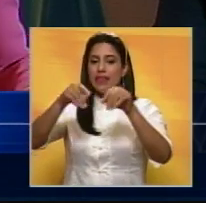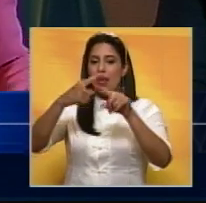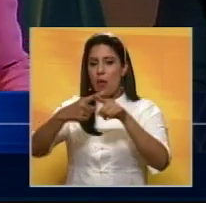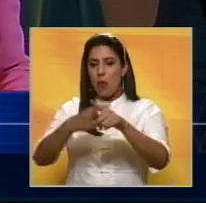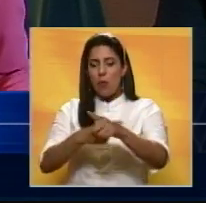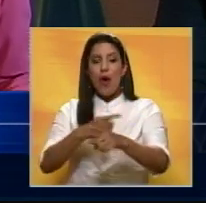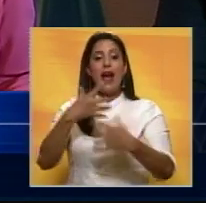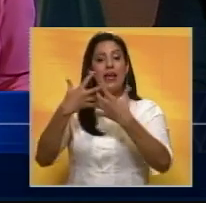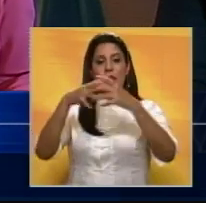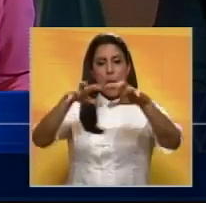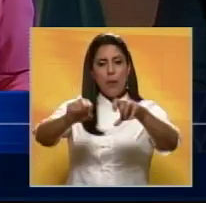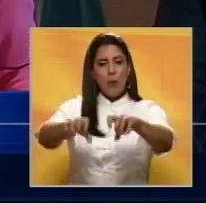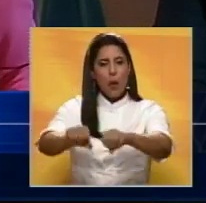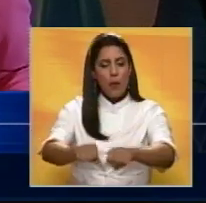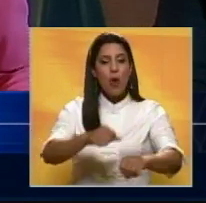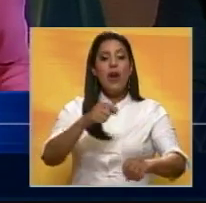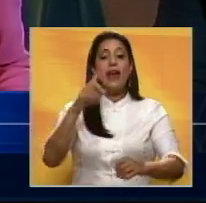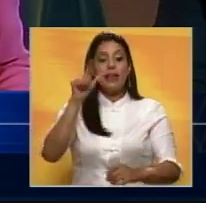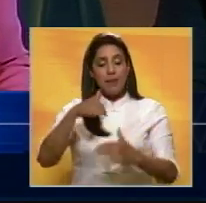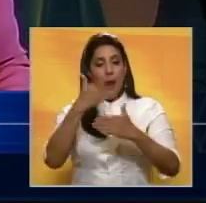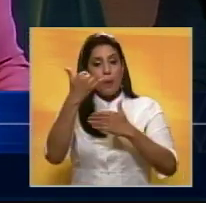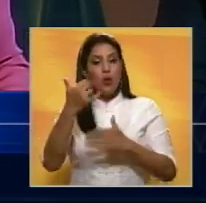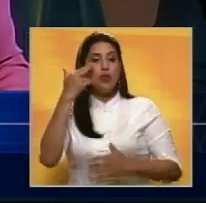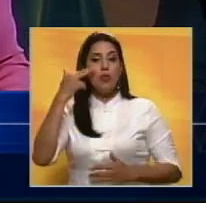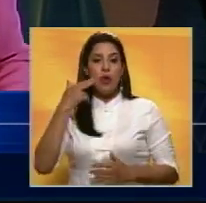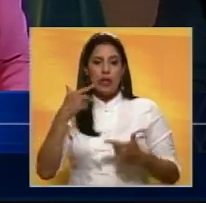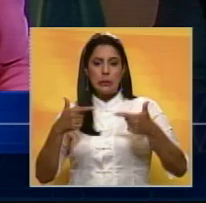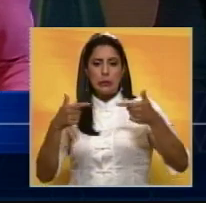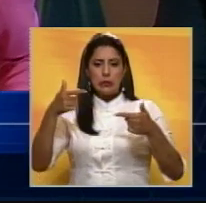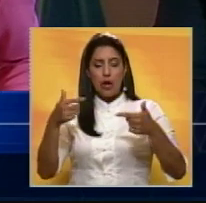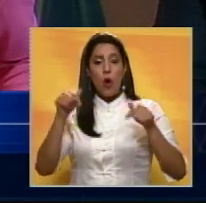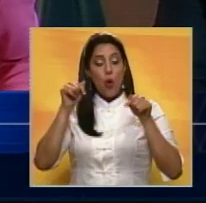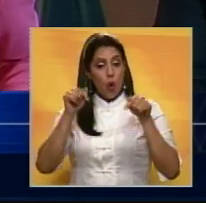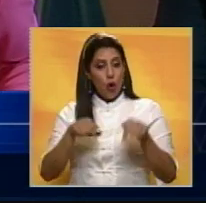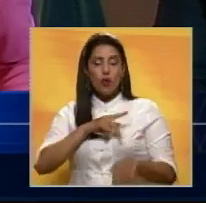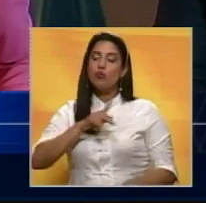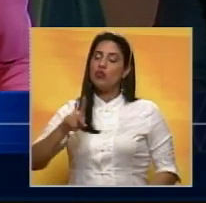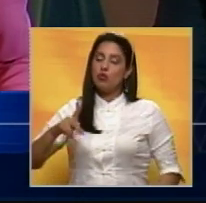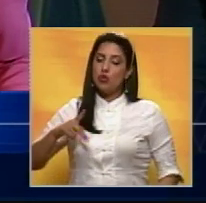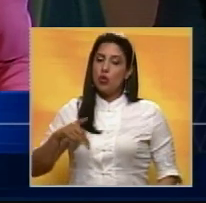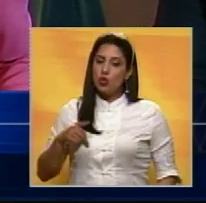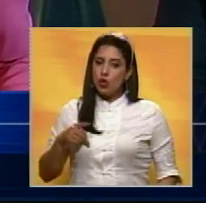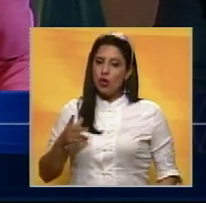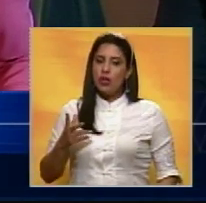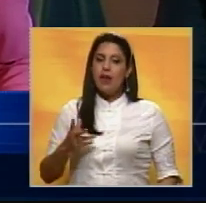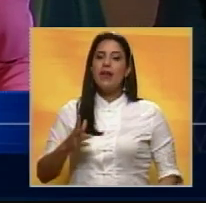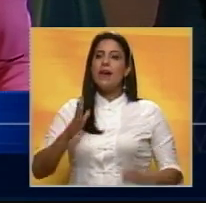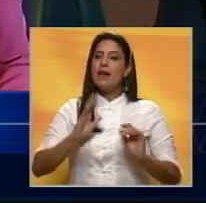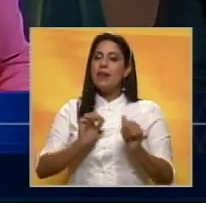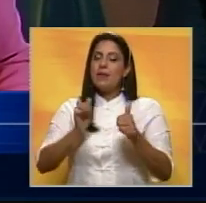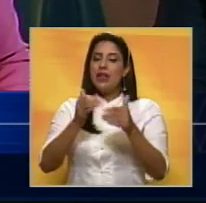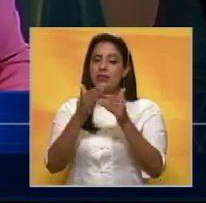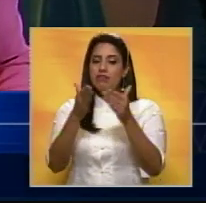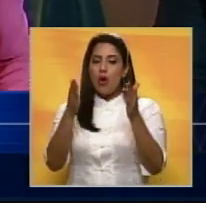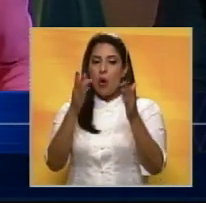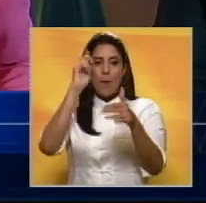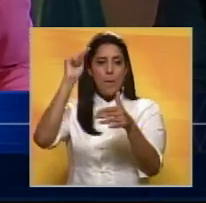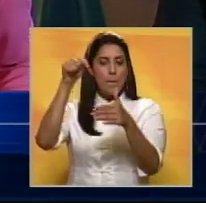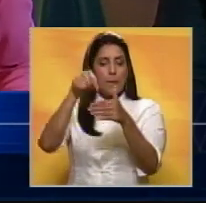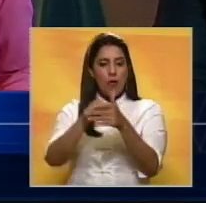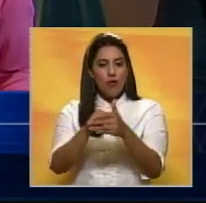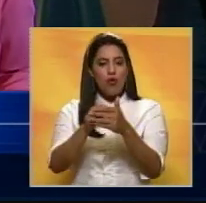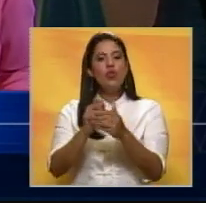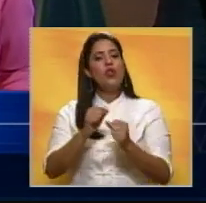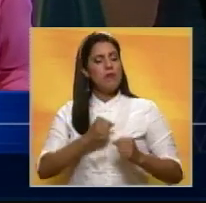territorial imperialista y el proyecto bolivariano. Hoy nosotros marcamos con mayor profundidad